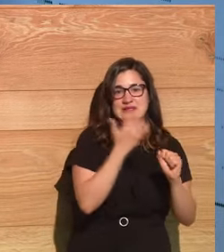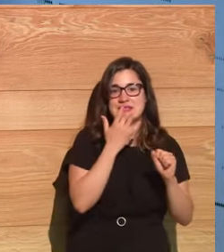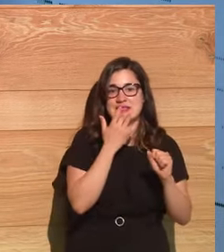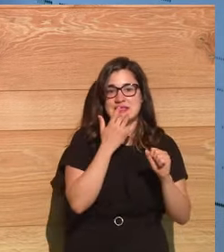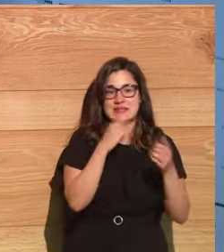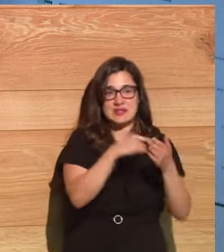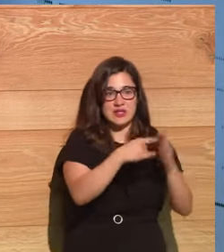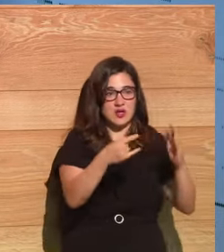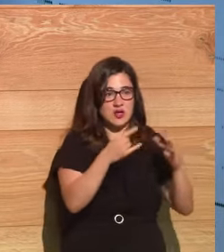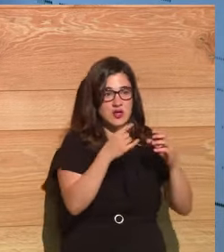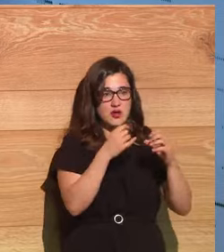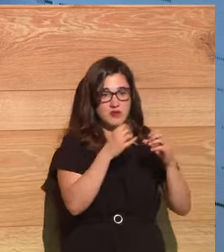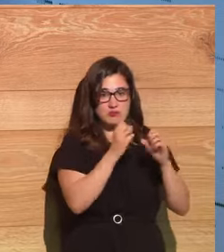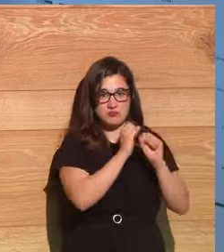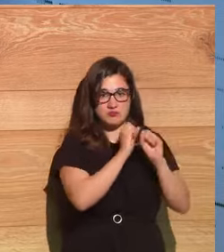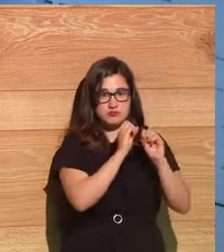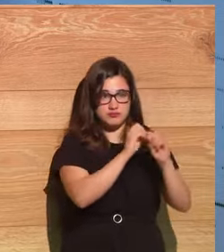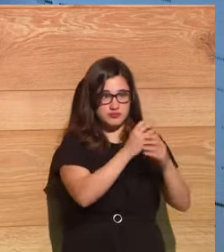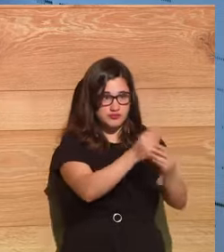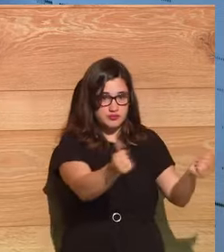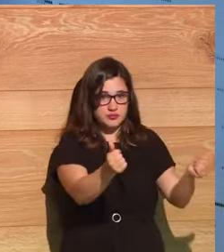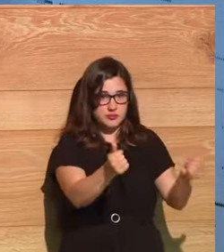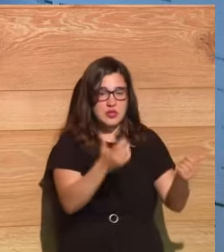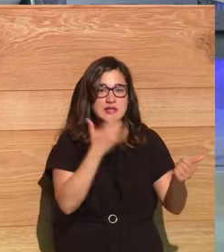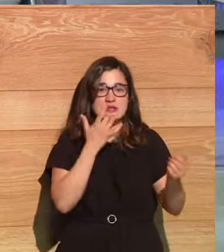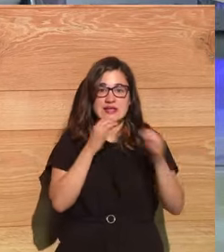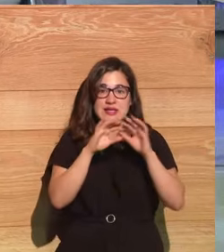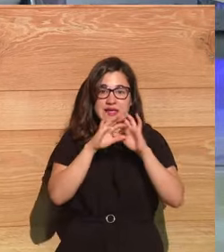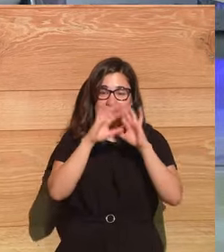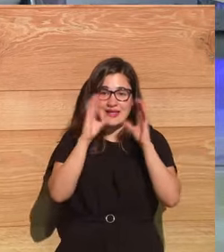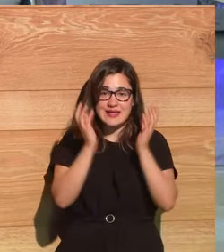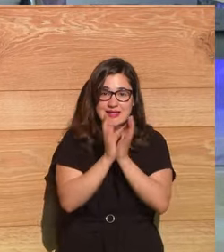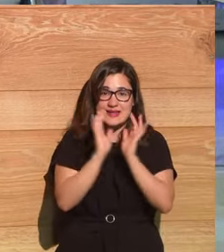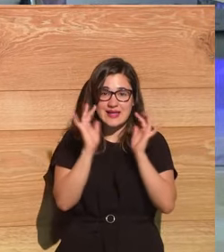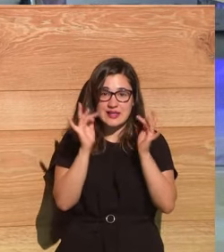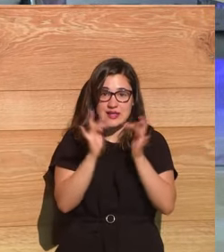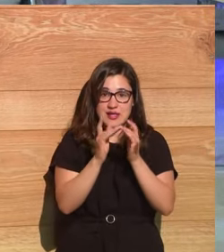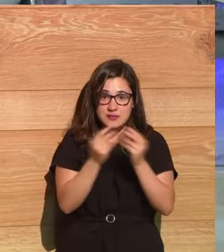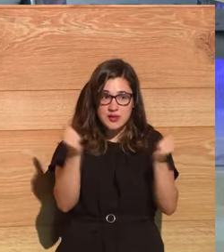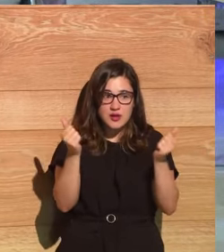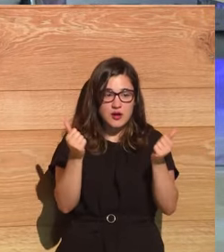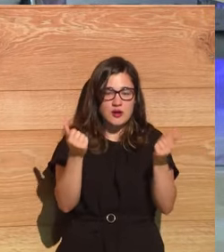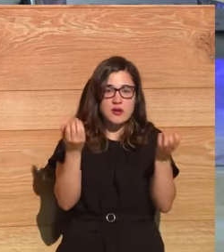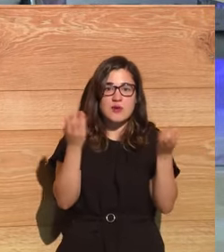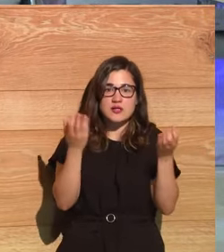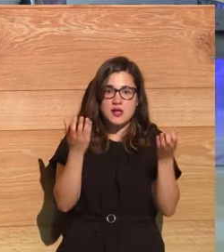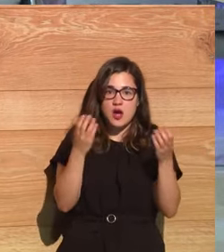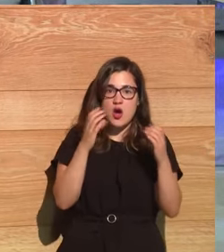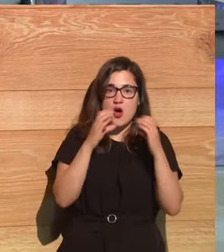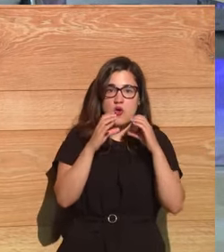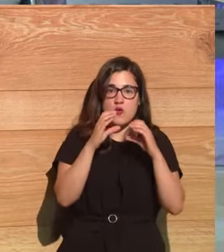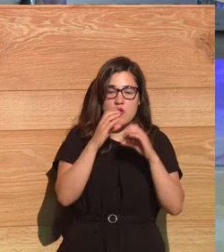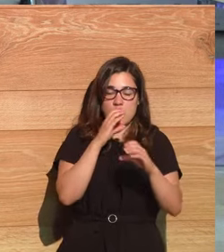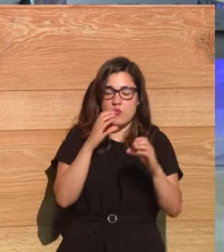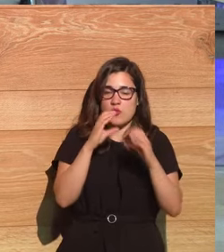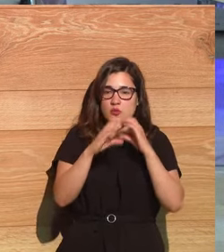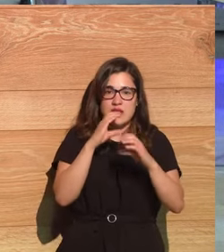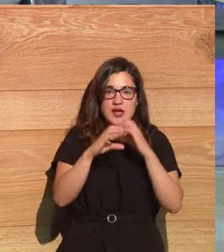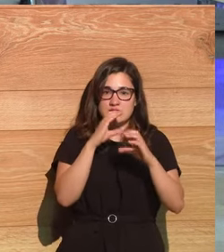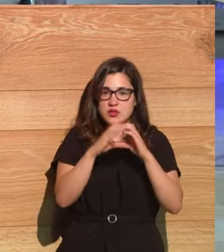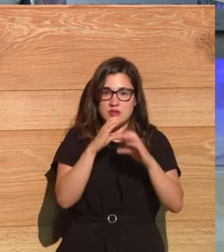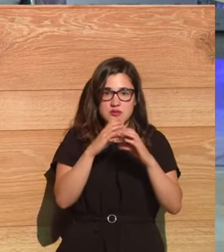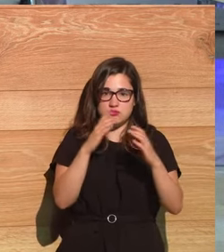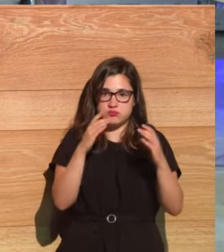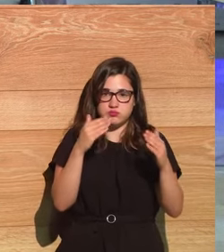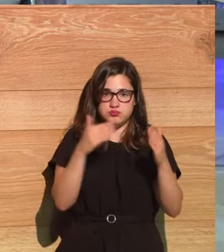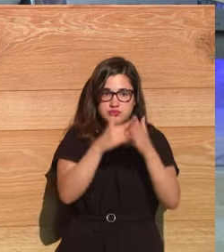nos quita, ¿no? ¿Cuál sería el desastre del mundo si desapareciera Internet de todo el mundo? Bueno, colapsarían las comunicaciones, colapsaría hasta, voy a decir, el sistema